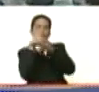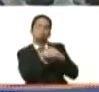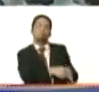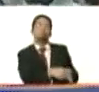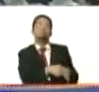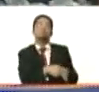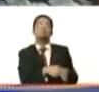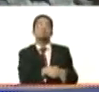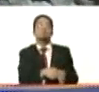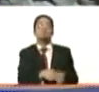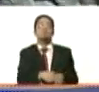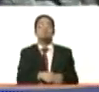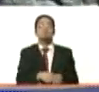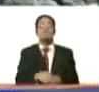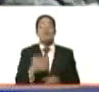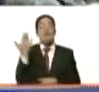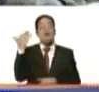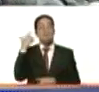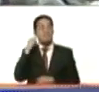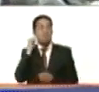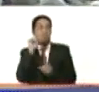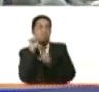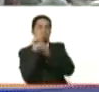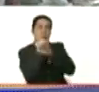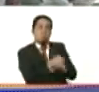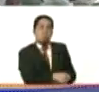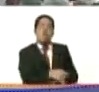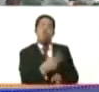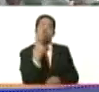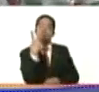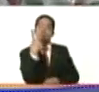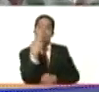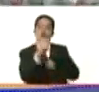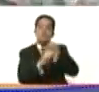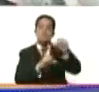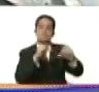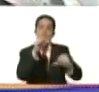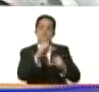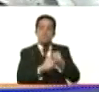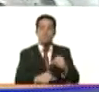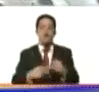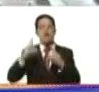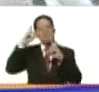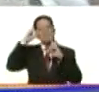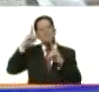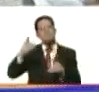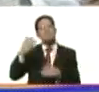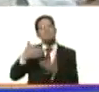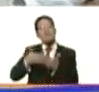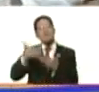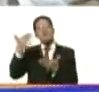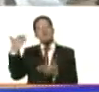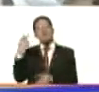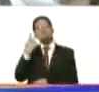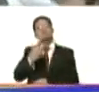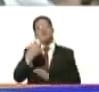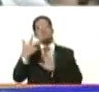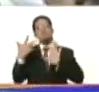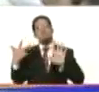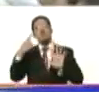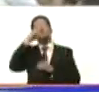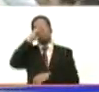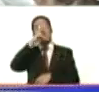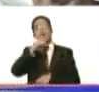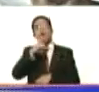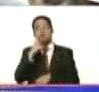Se dominó al pueblo, se masacró durante dos siglos. Y la dignidad originaria de hace 28 años hizo